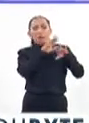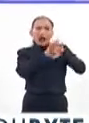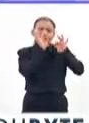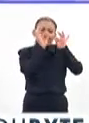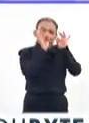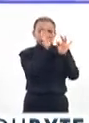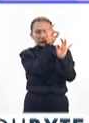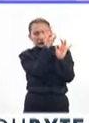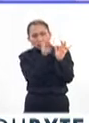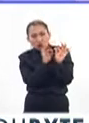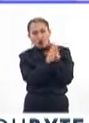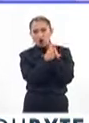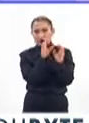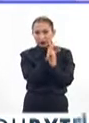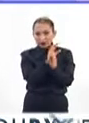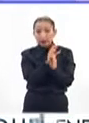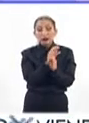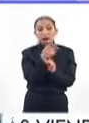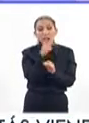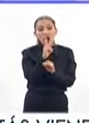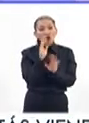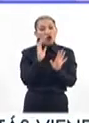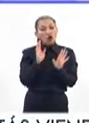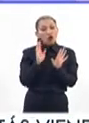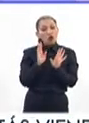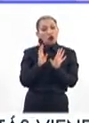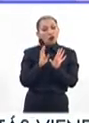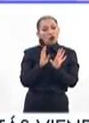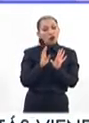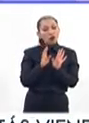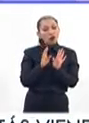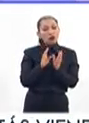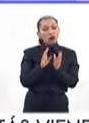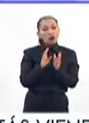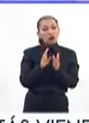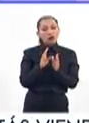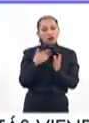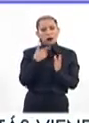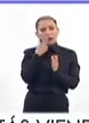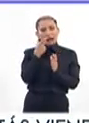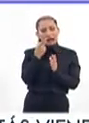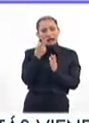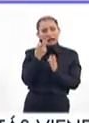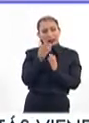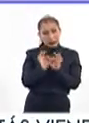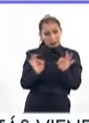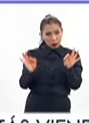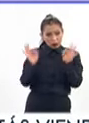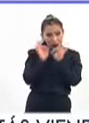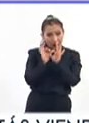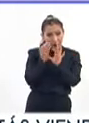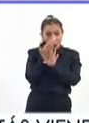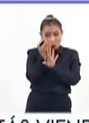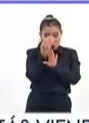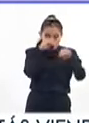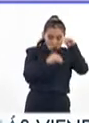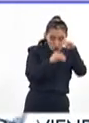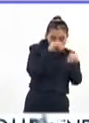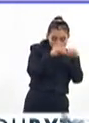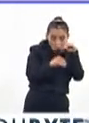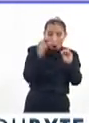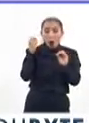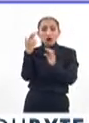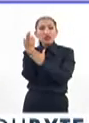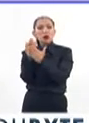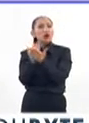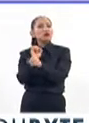los personajes, pero a lo que me refiero es ¿qué tan importante es que sea muy elaborado o como en el